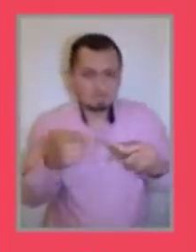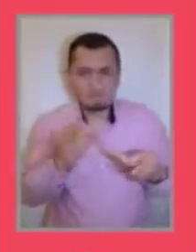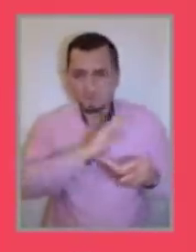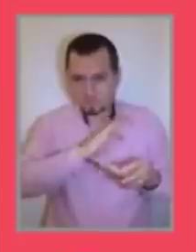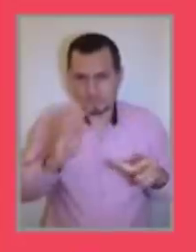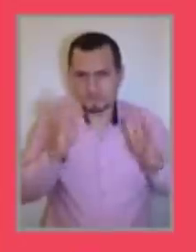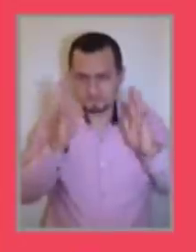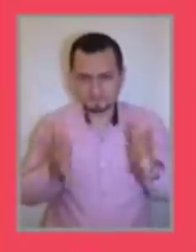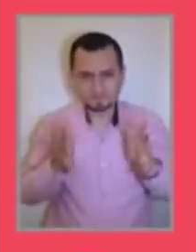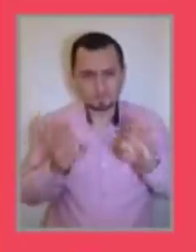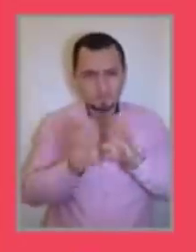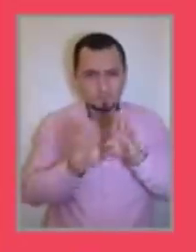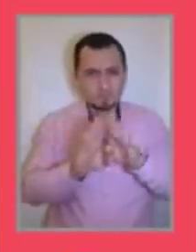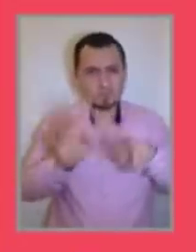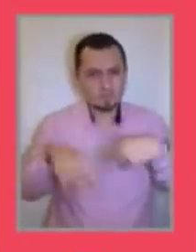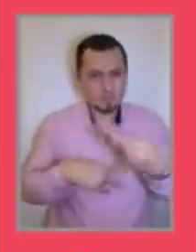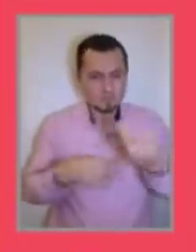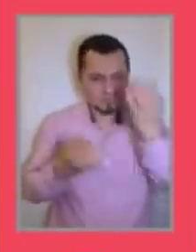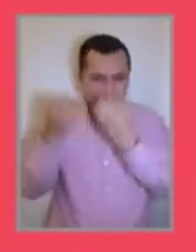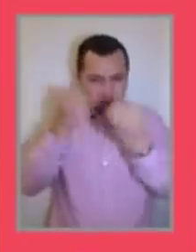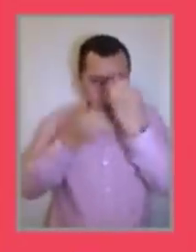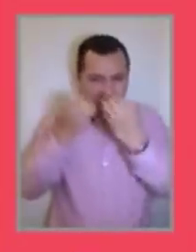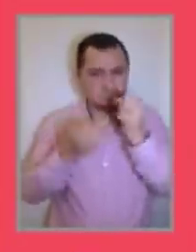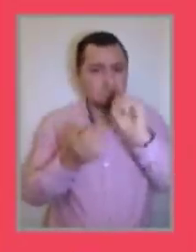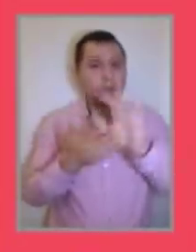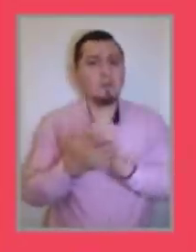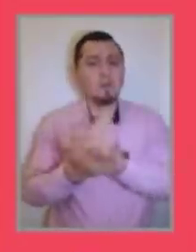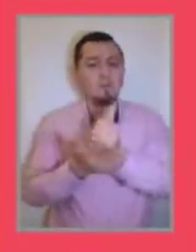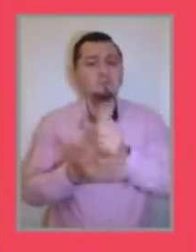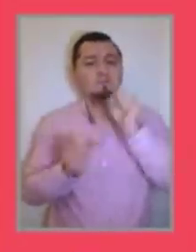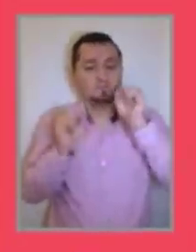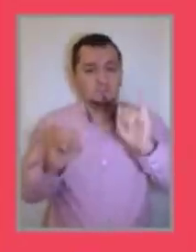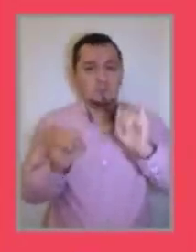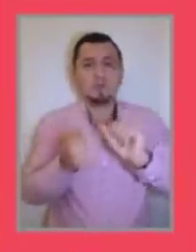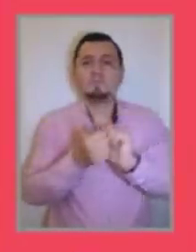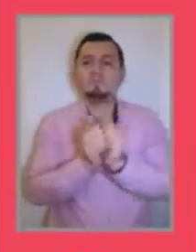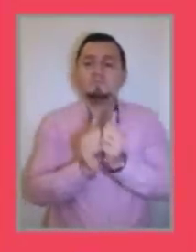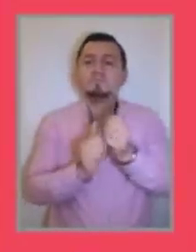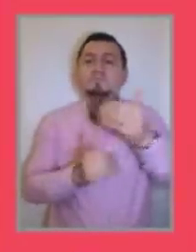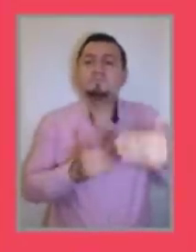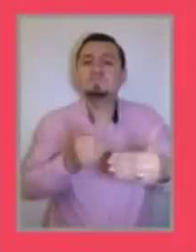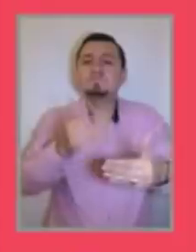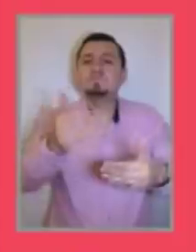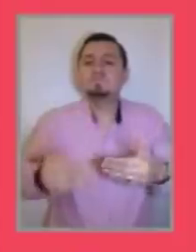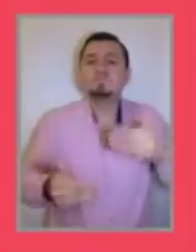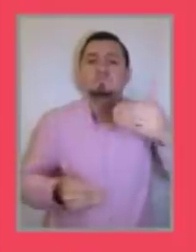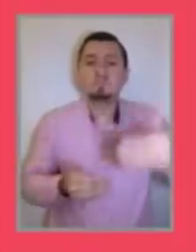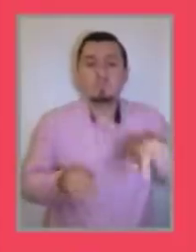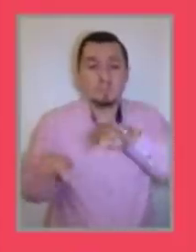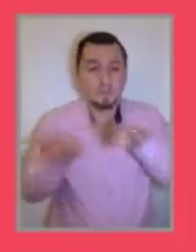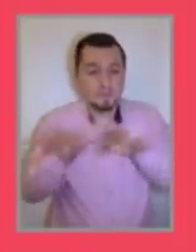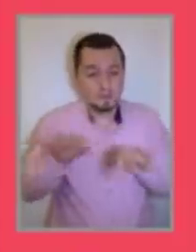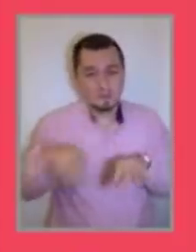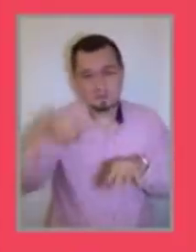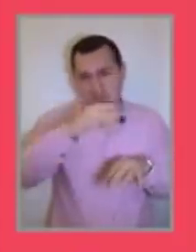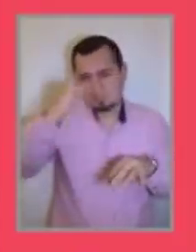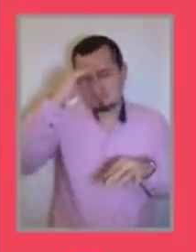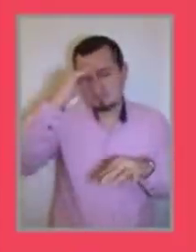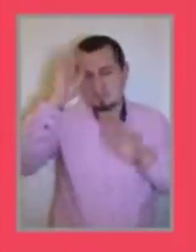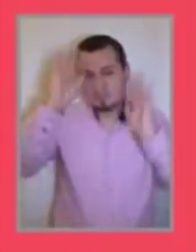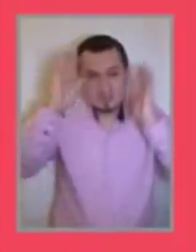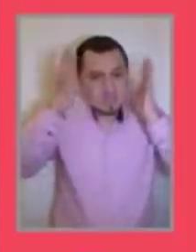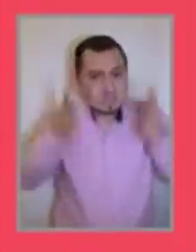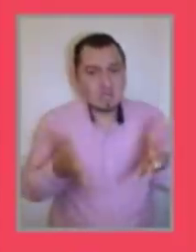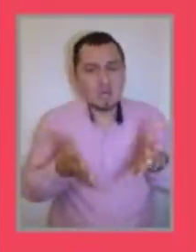tenemos una metodología aprobada. Las condiciones en Jalisco van avanzando para poder pensar ya en el